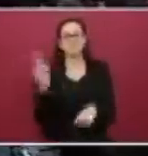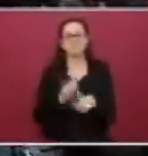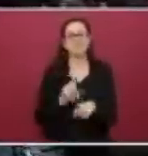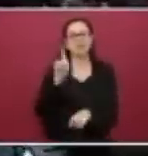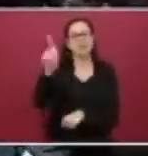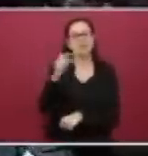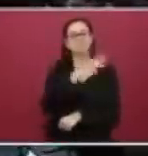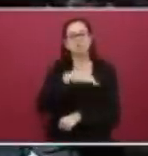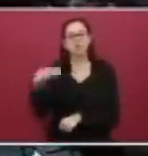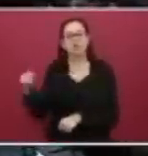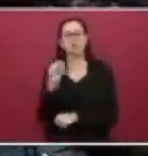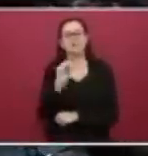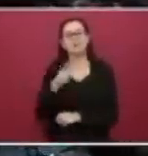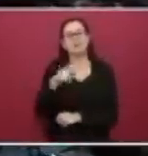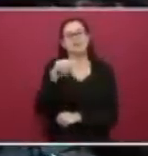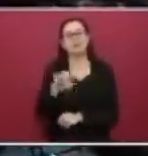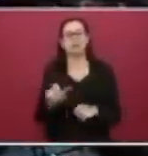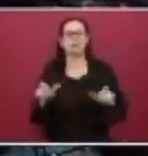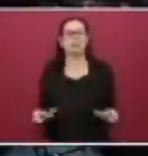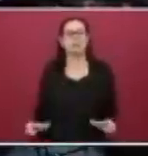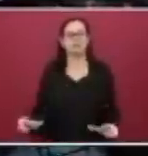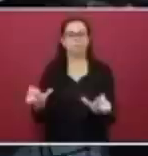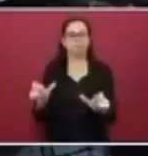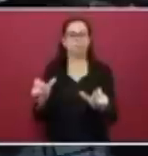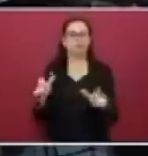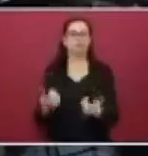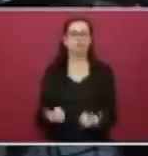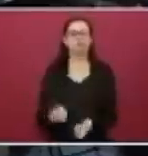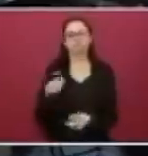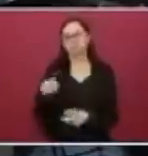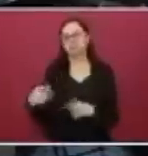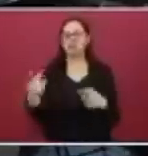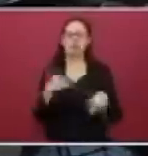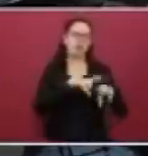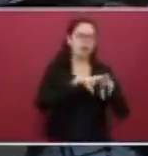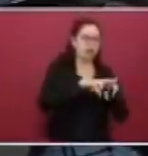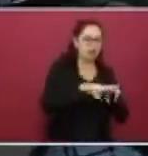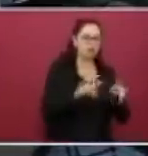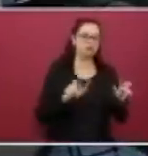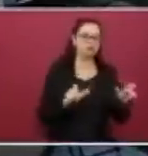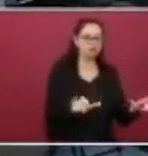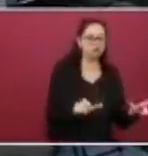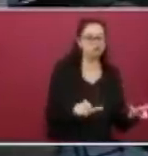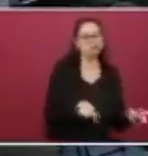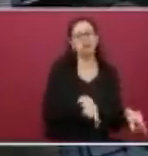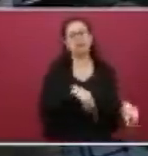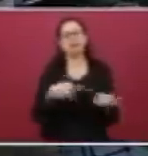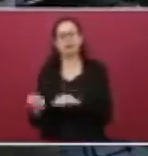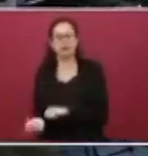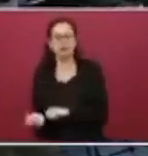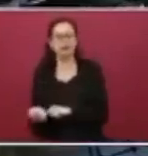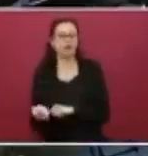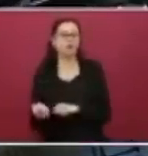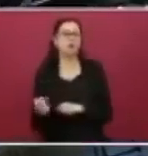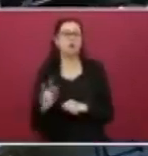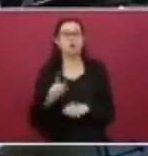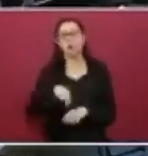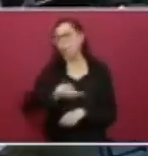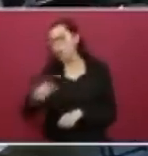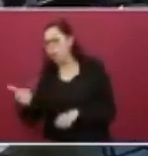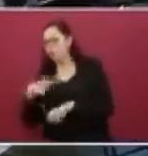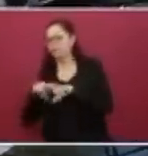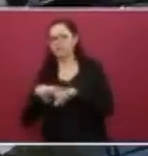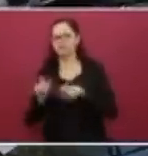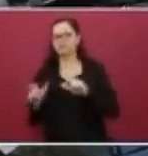la verdad es que un día bloquean una vía férrea al siguiente lo desbloquean pero vuelven a bloquear de nuevo una vía